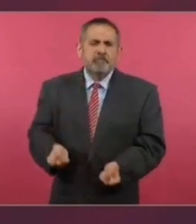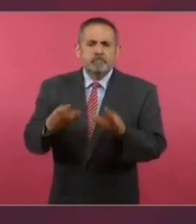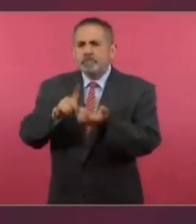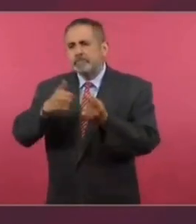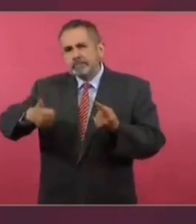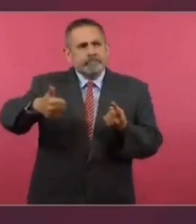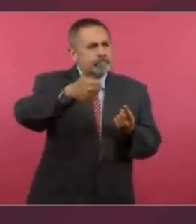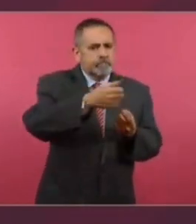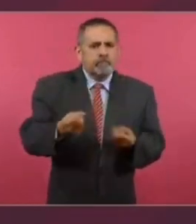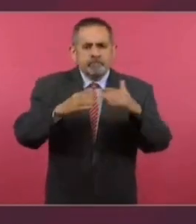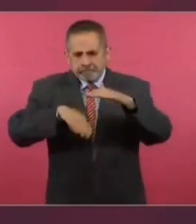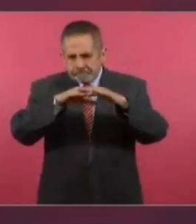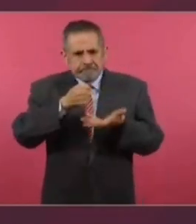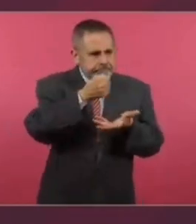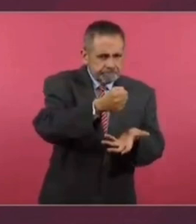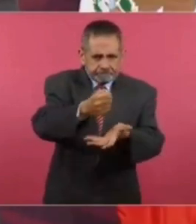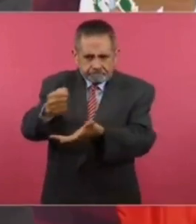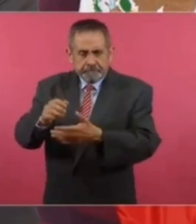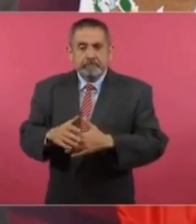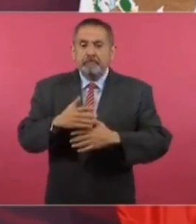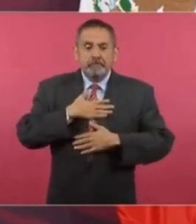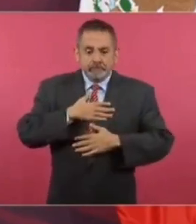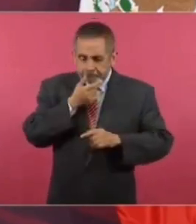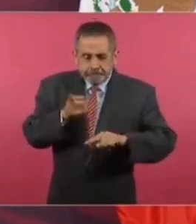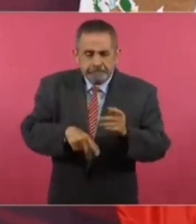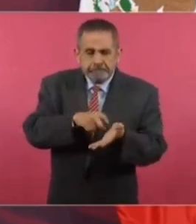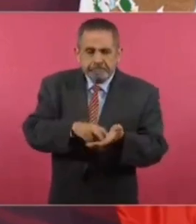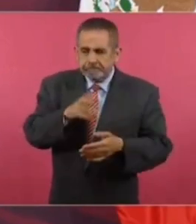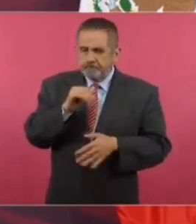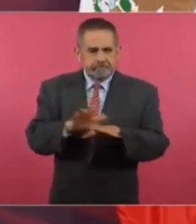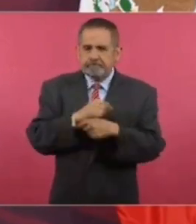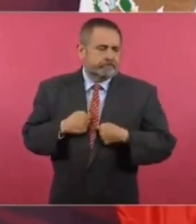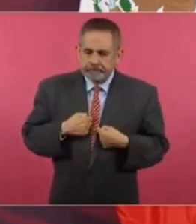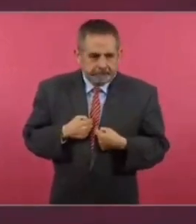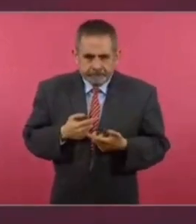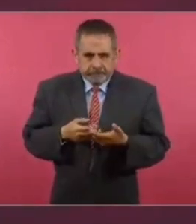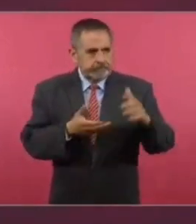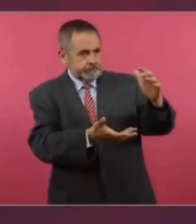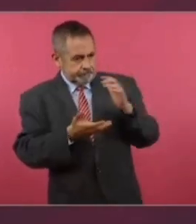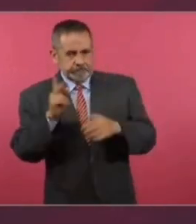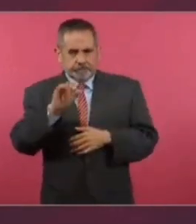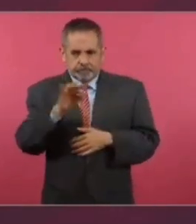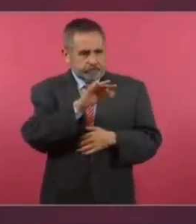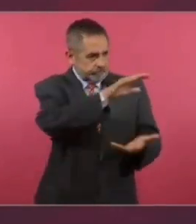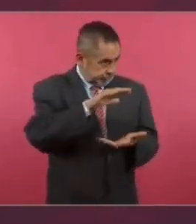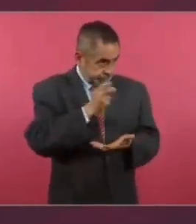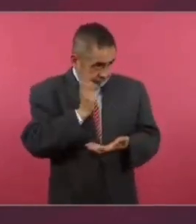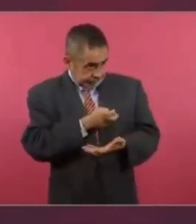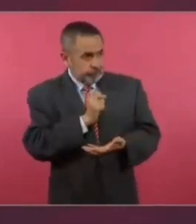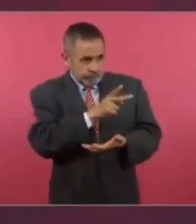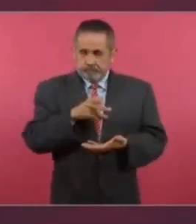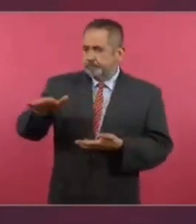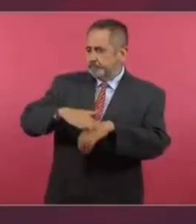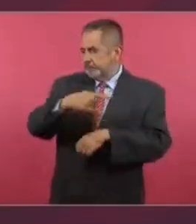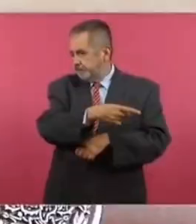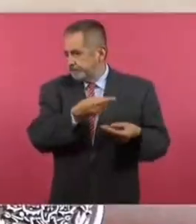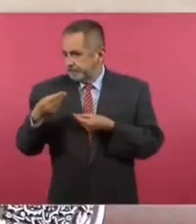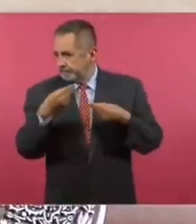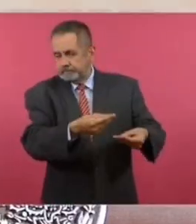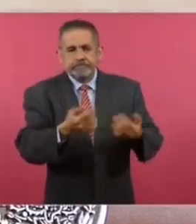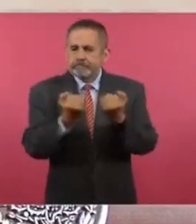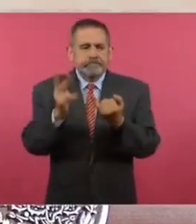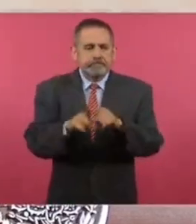Qué cantidades en general los techos pero nosotros no podemos modificar cambiar lo que envía el poder judicial paciente así como se recibe